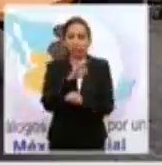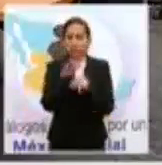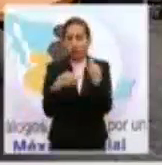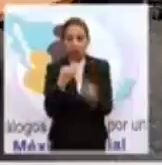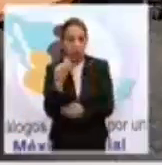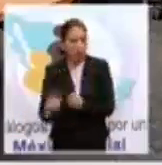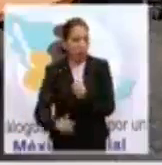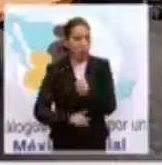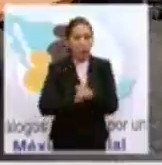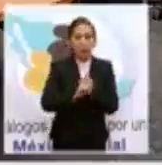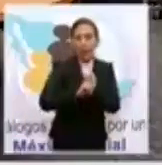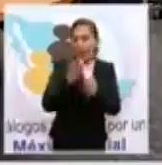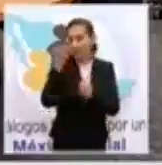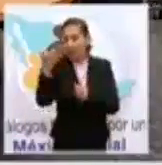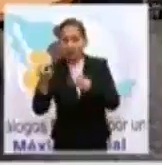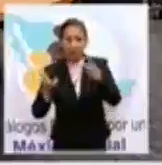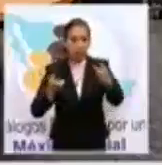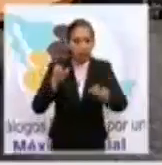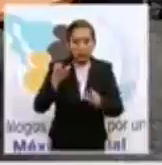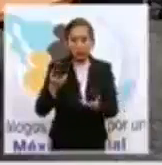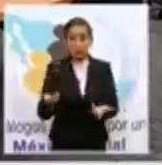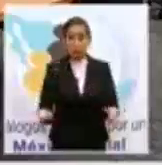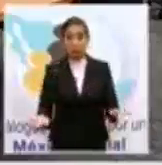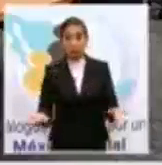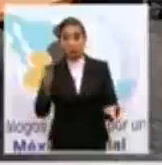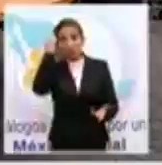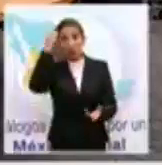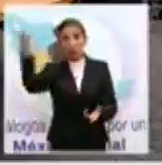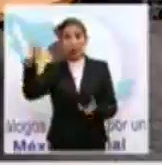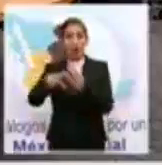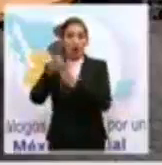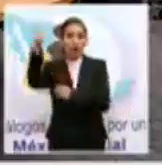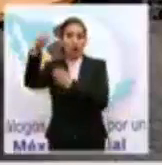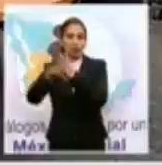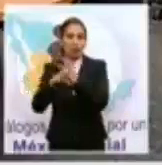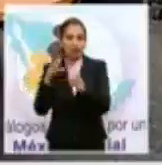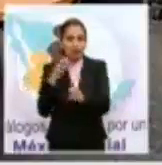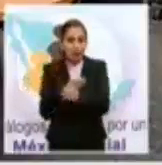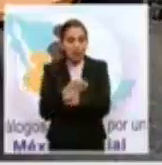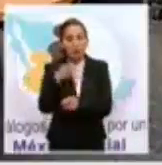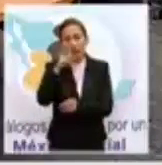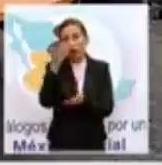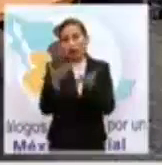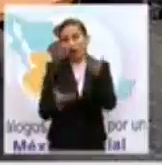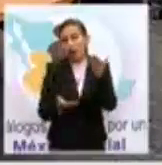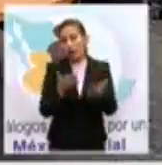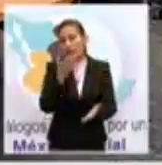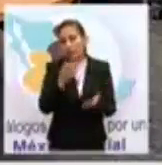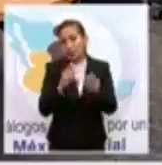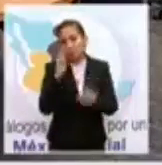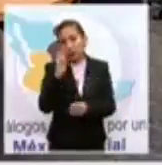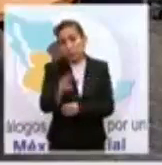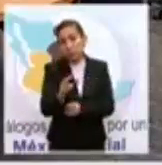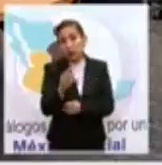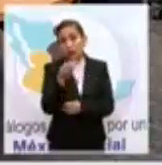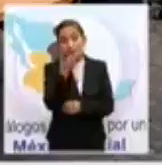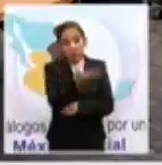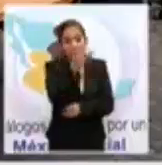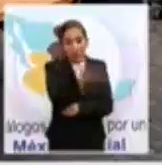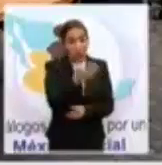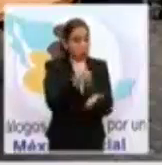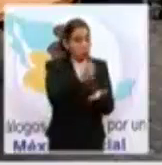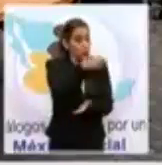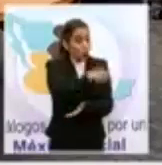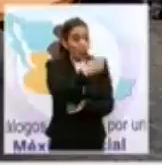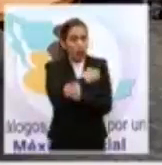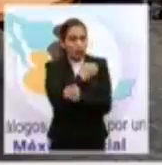nuestros problemas, de todos los problemas, todo eso, luego ya no se nos olvida todo eso. Pero me parece que también en un sentido le pedimos demasiado a la educación.